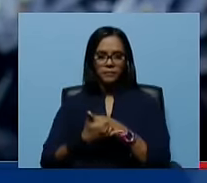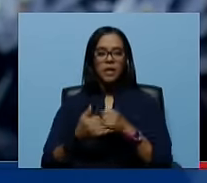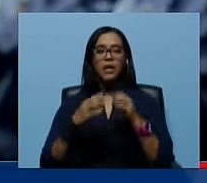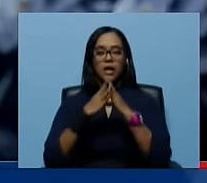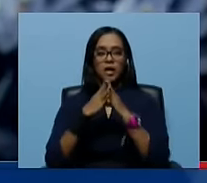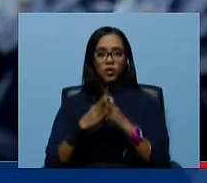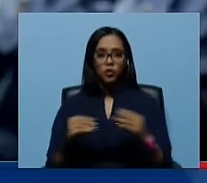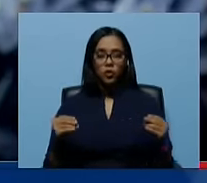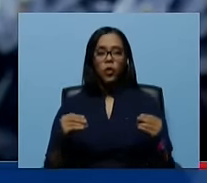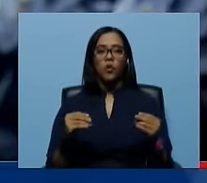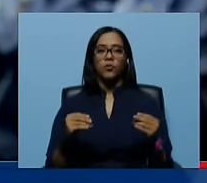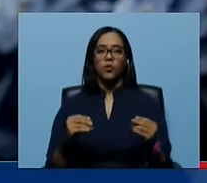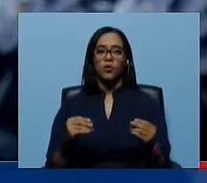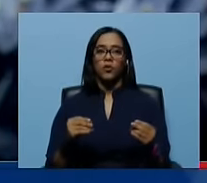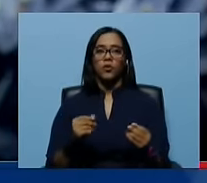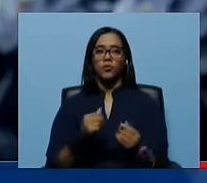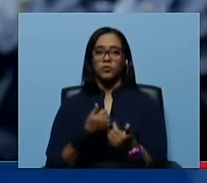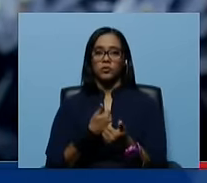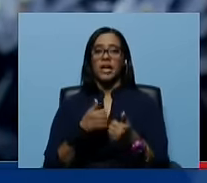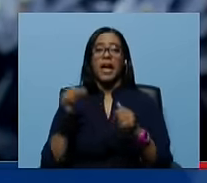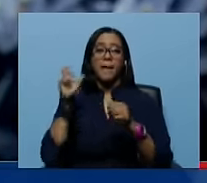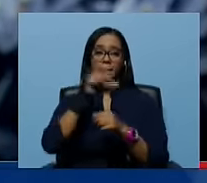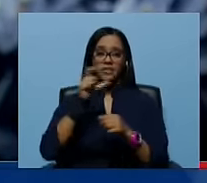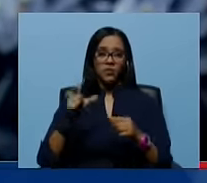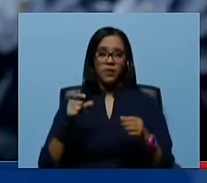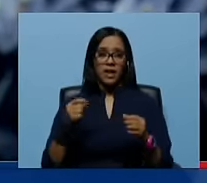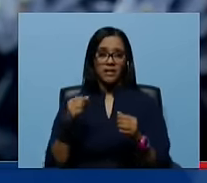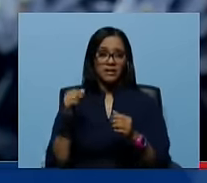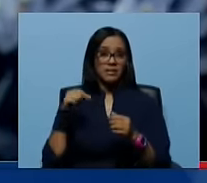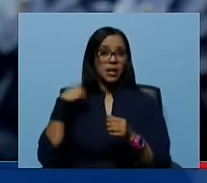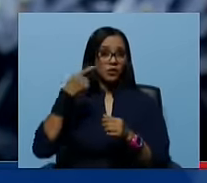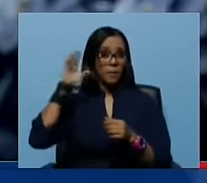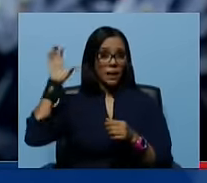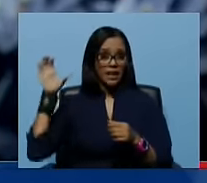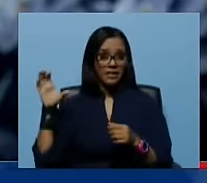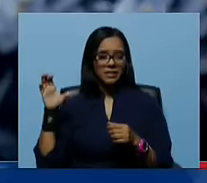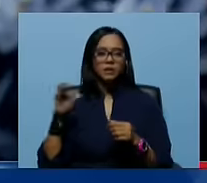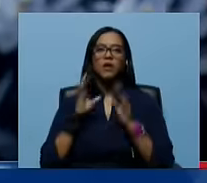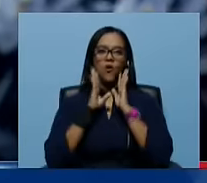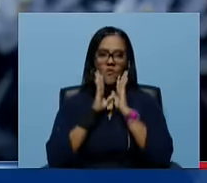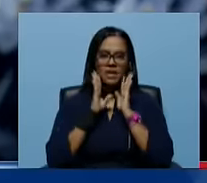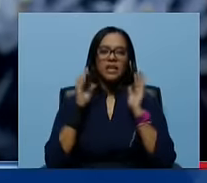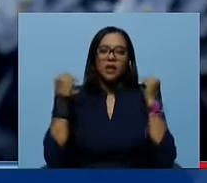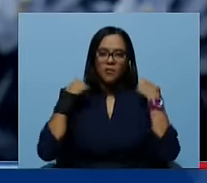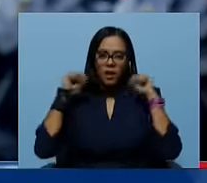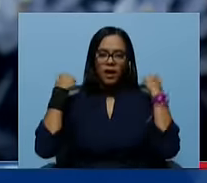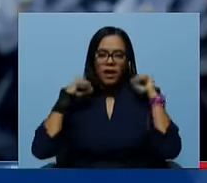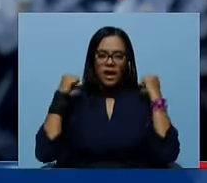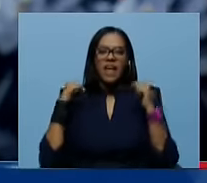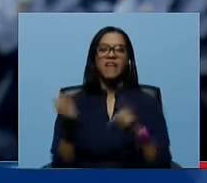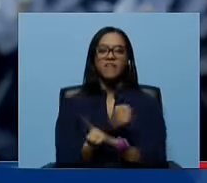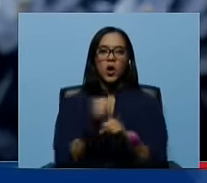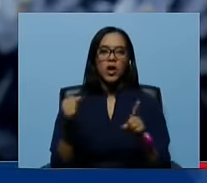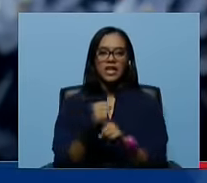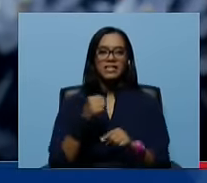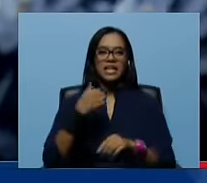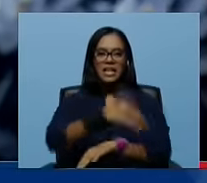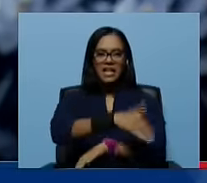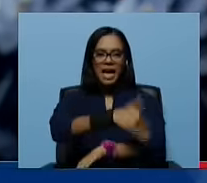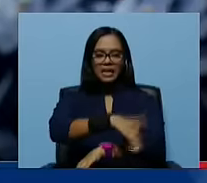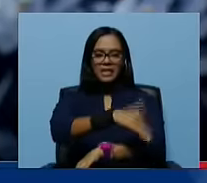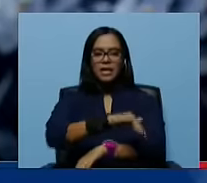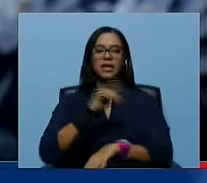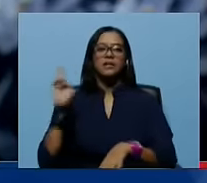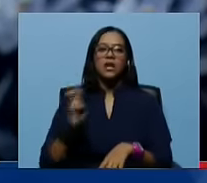los migrantes capturados confiesan que fueron entrenados en violencia callejera y en